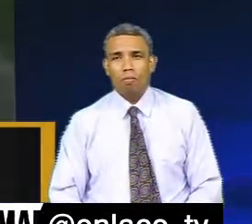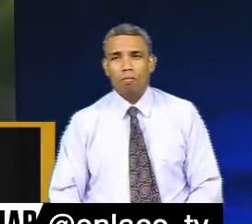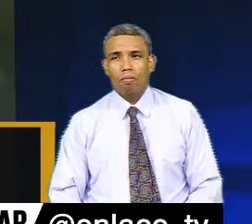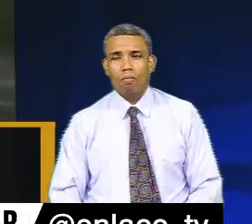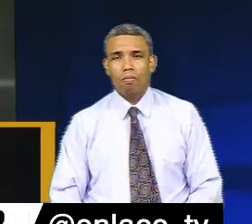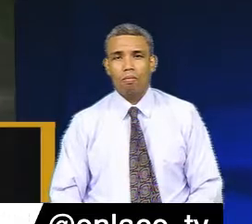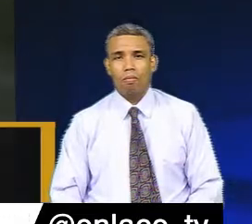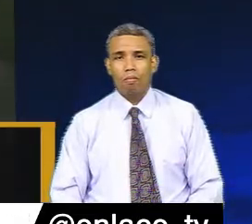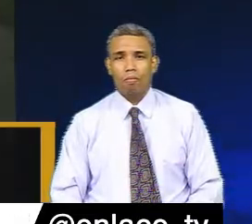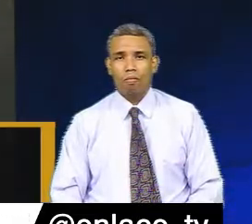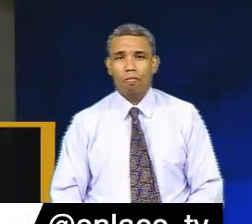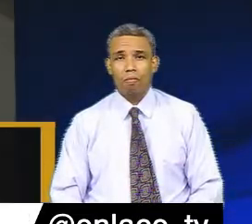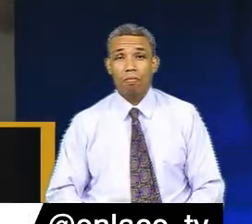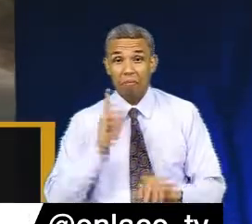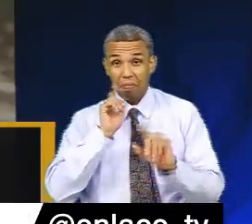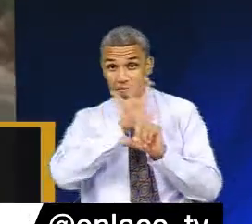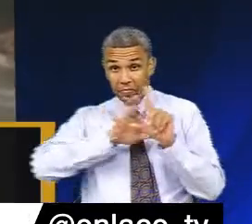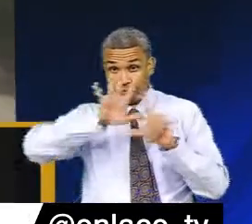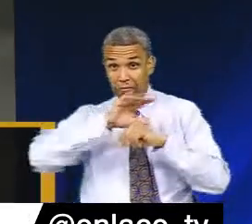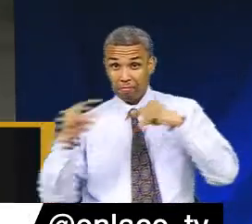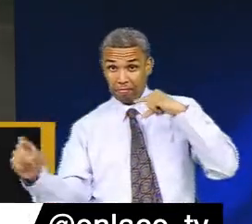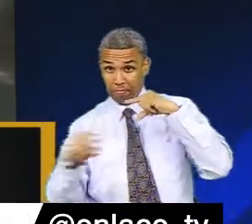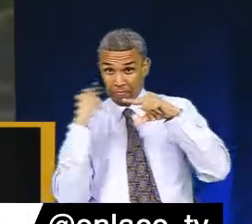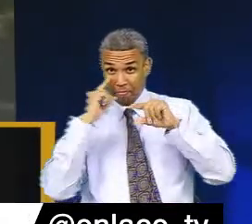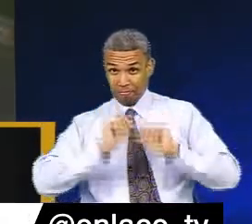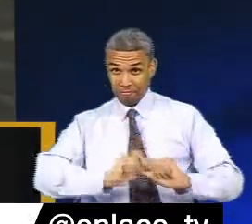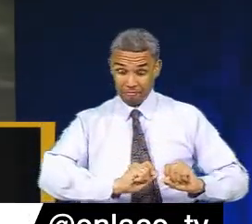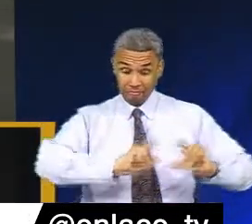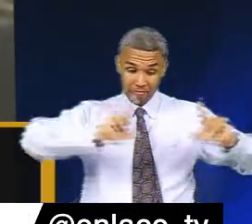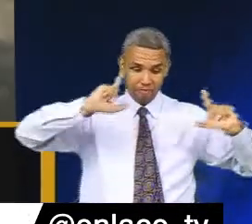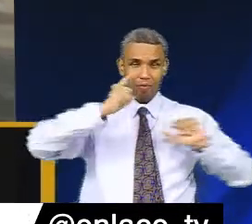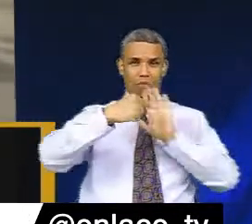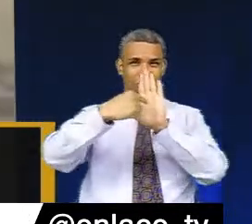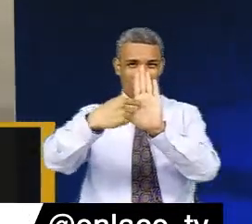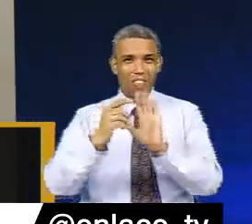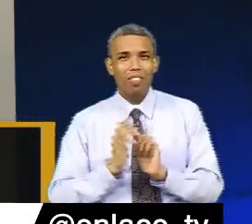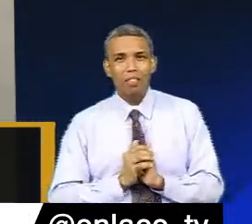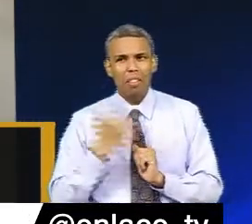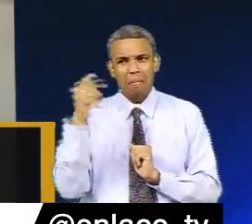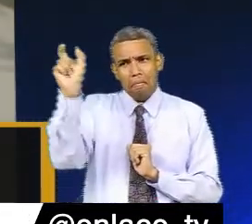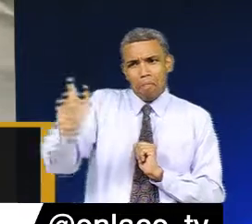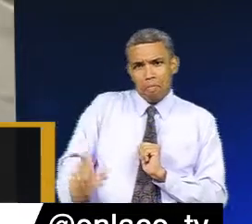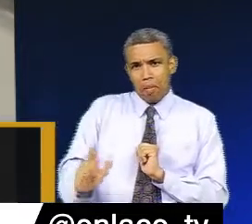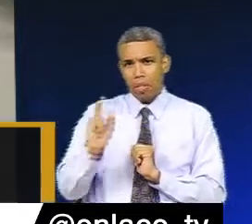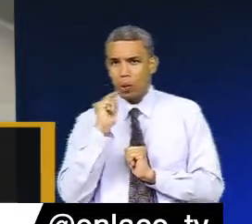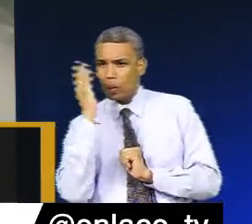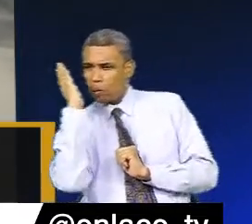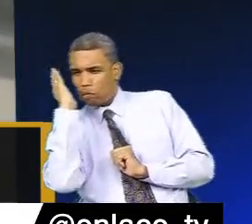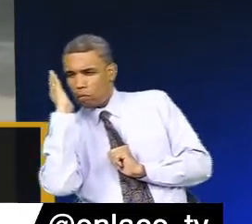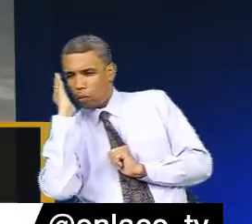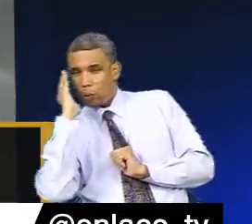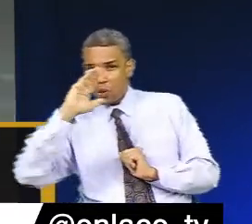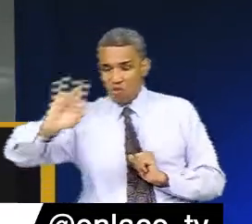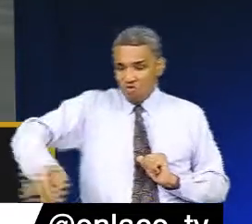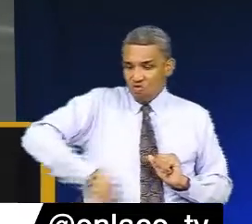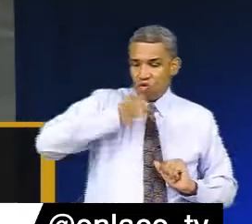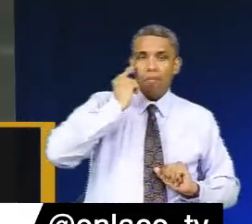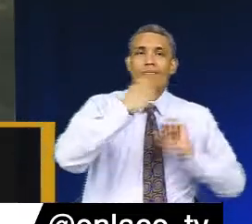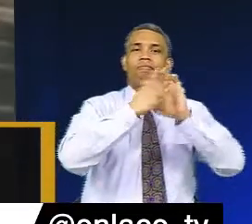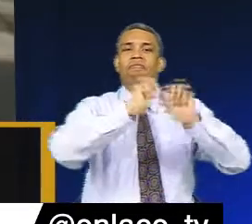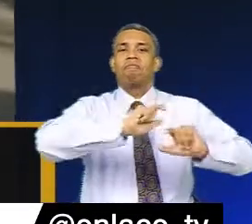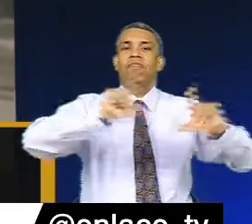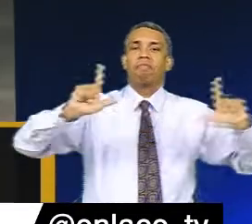Nuestro segundo reportero nos envía esta imagen que captó con su teléfono celular en la vía hacia el corregimiento El Llanito. Aquí se observa